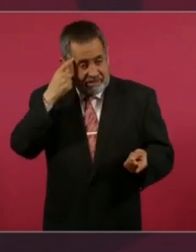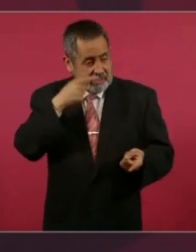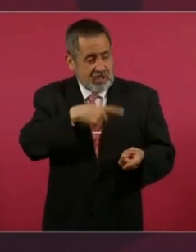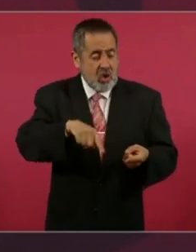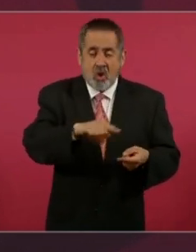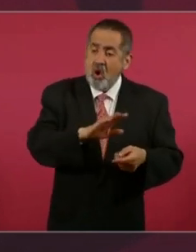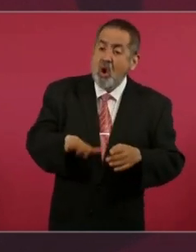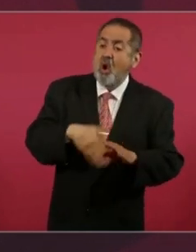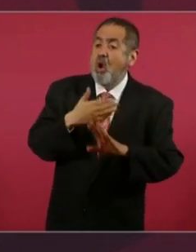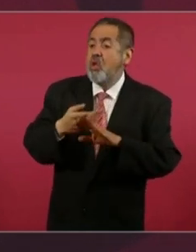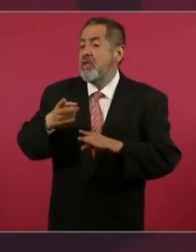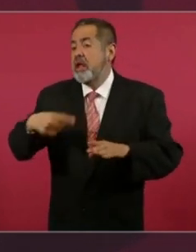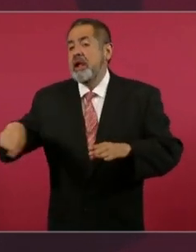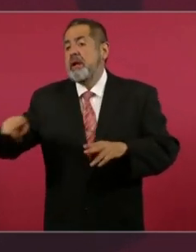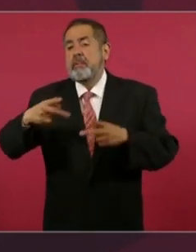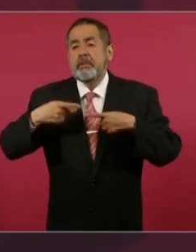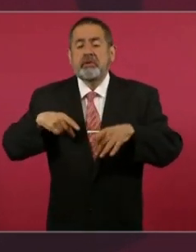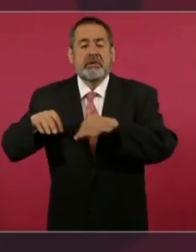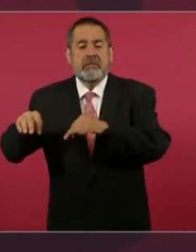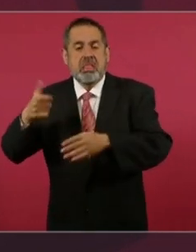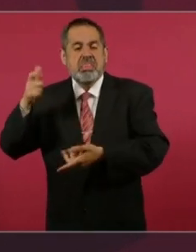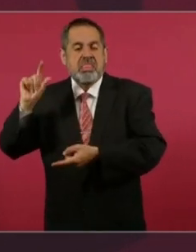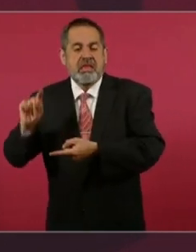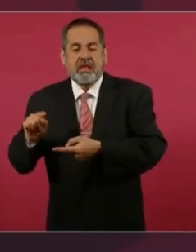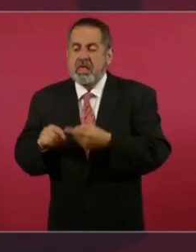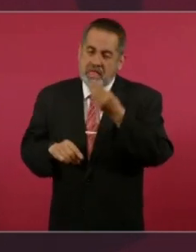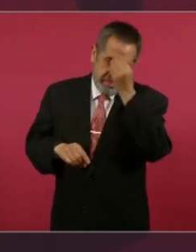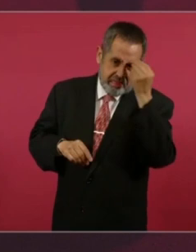de los intereses de los trabajadores?